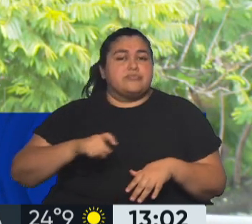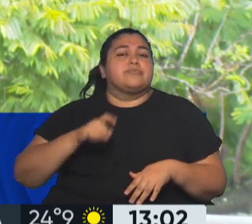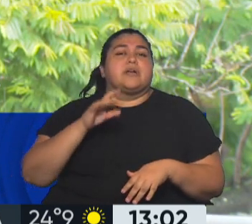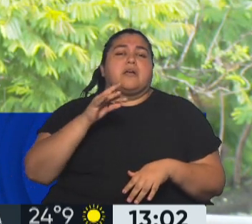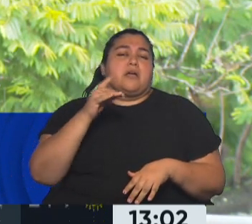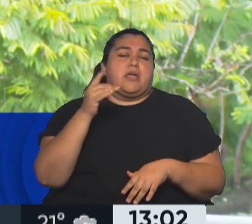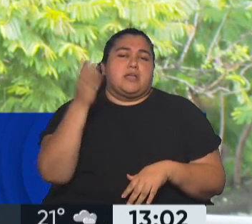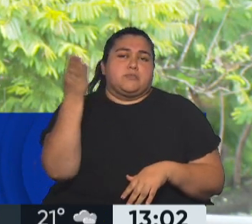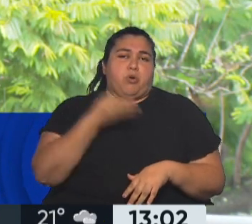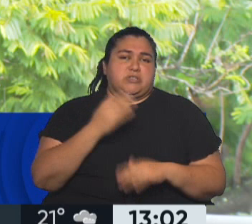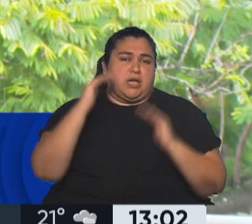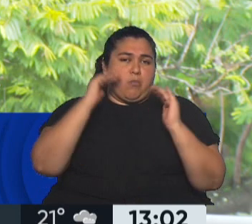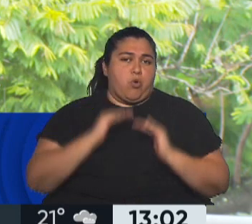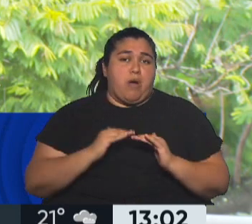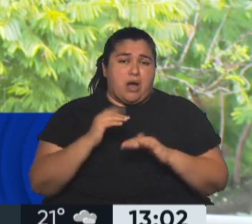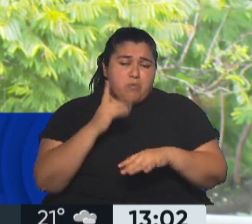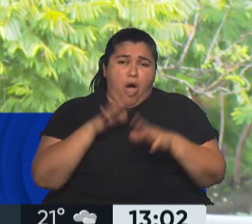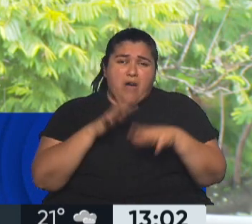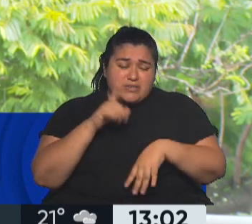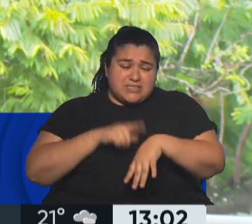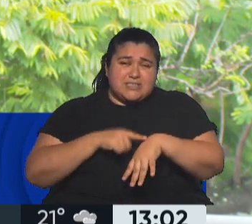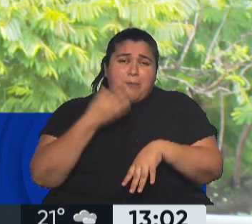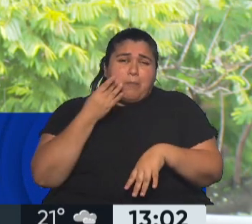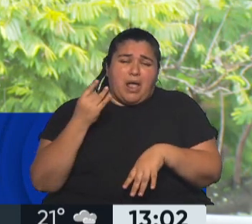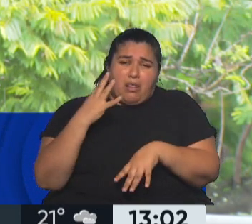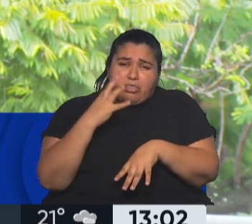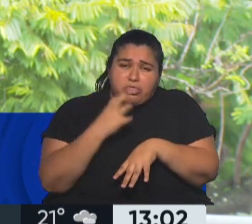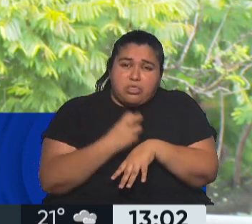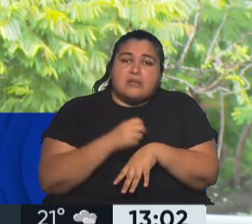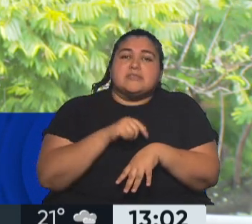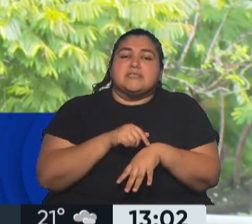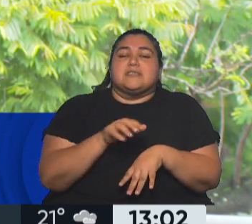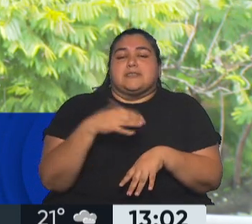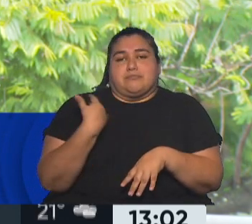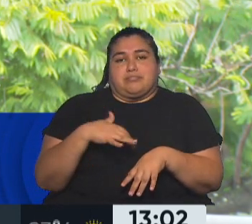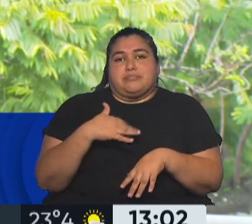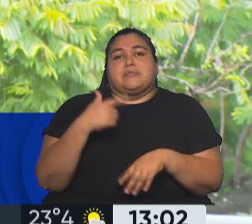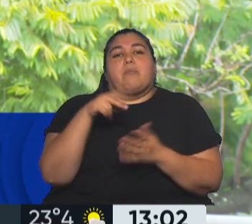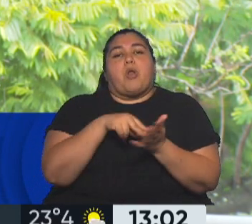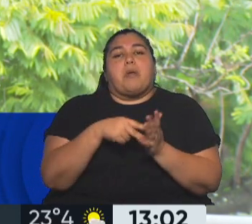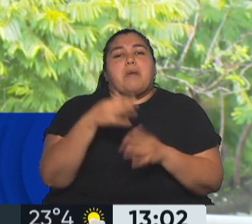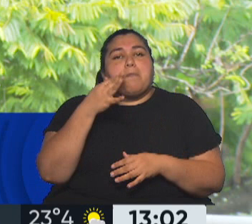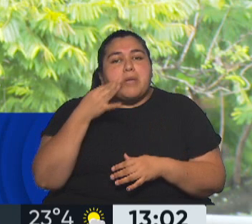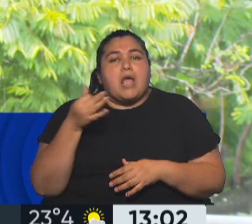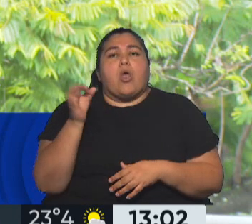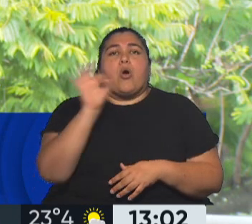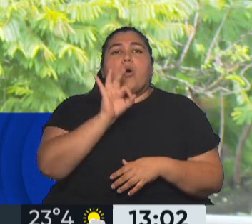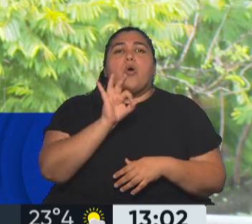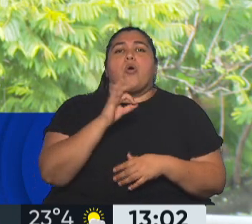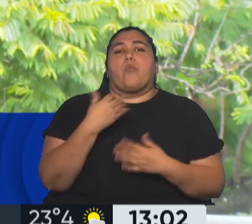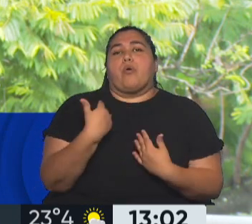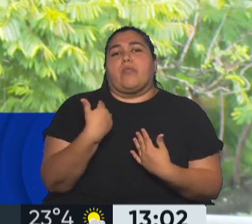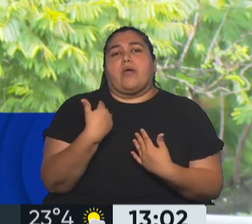baja lo que sí son irritantes sí Y entonces dependiendo de que tengan problemas de piel o que se puedan